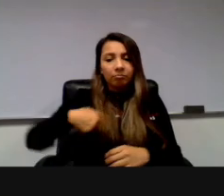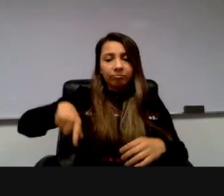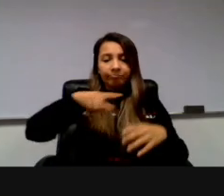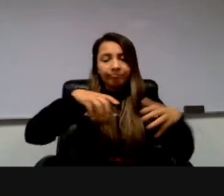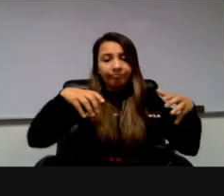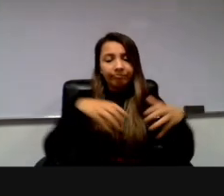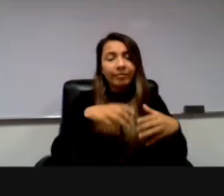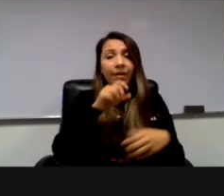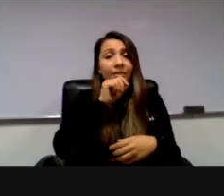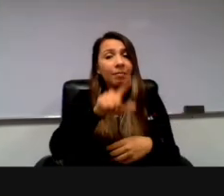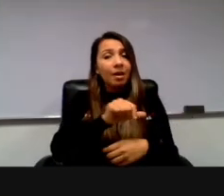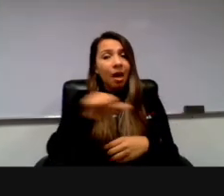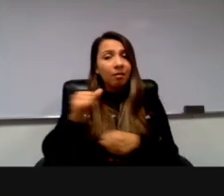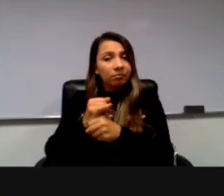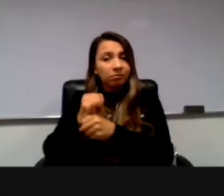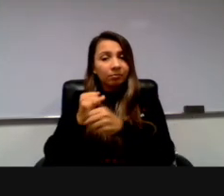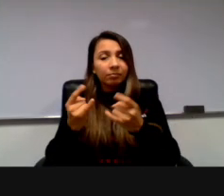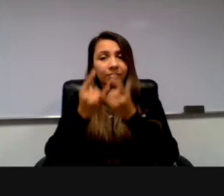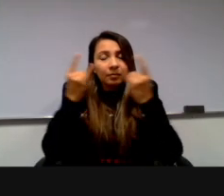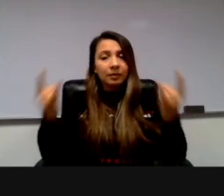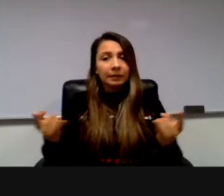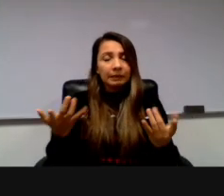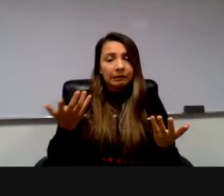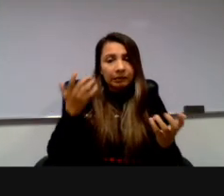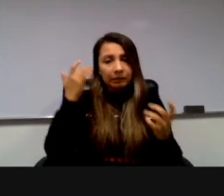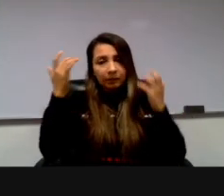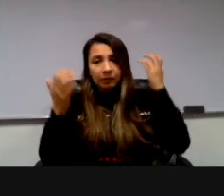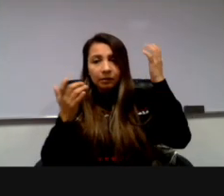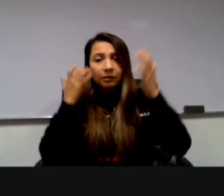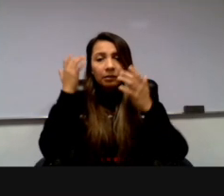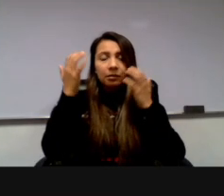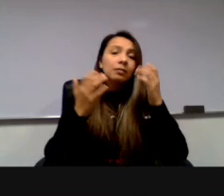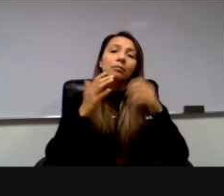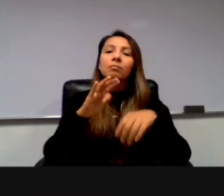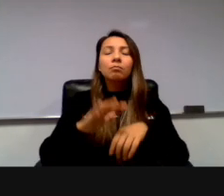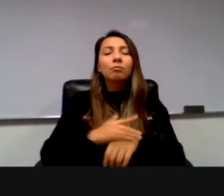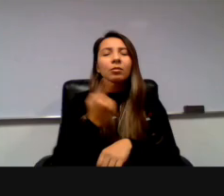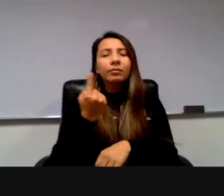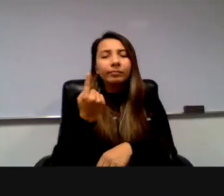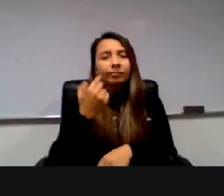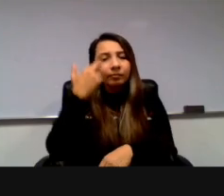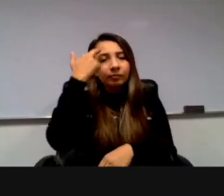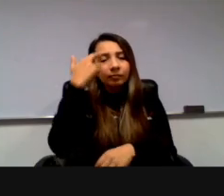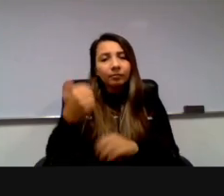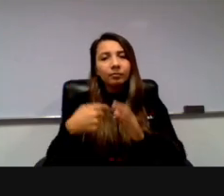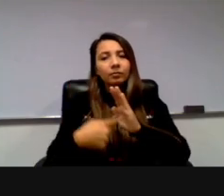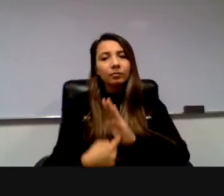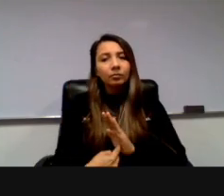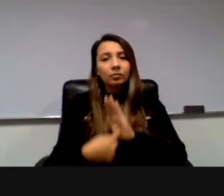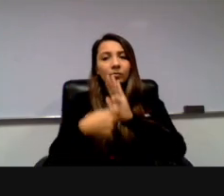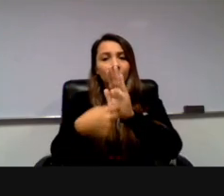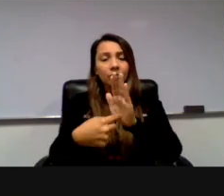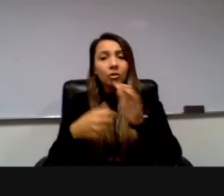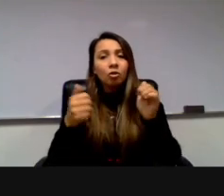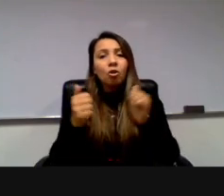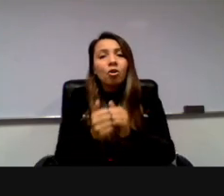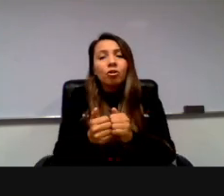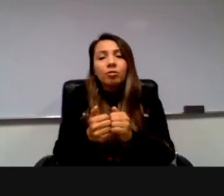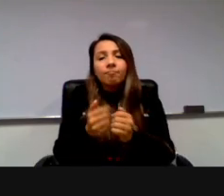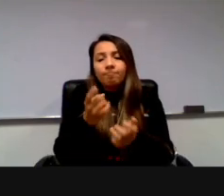los historiadores, porque solamente podemos presentar argumentos basados en